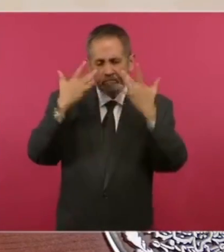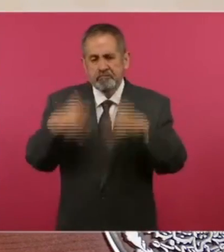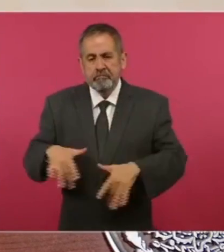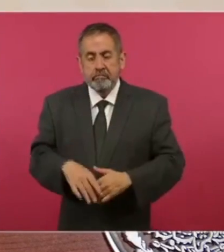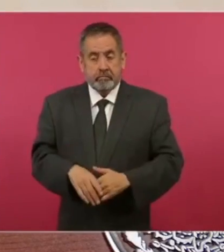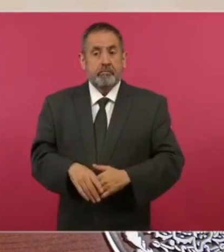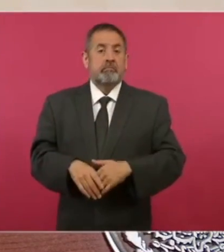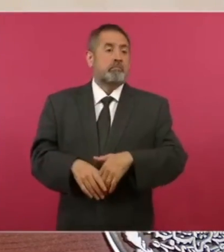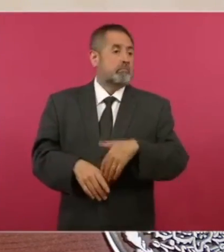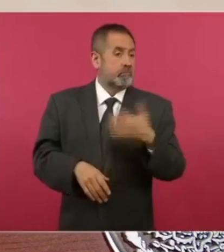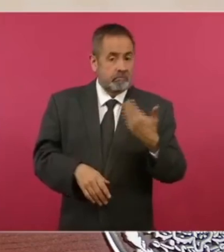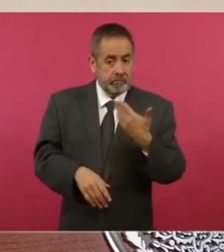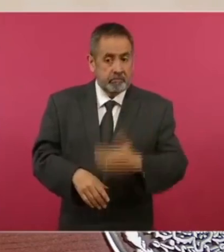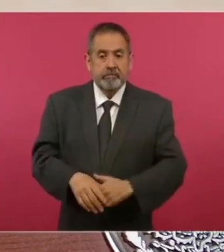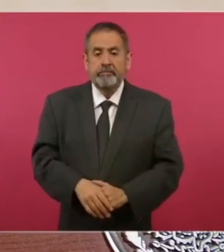Entonces,